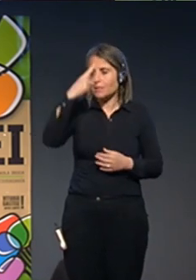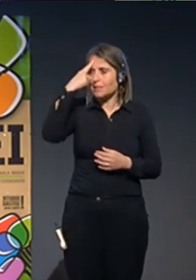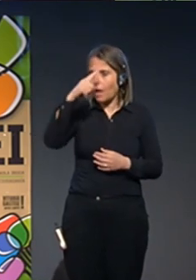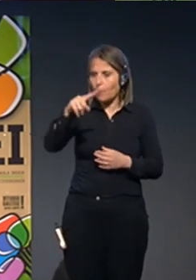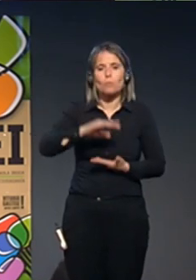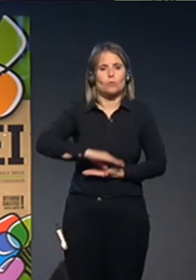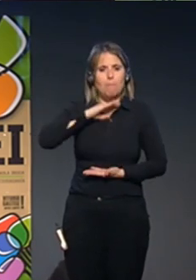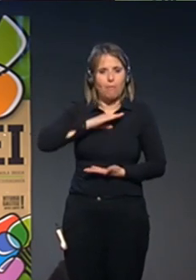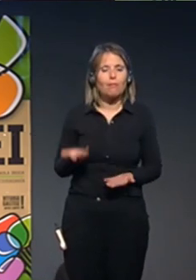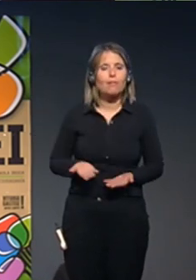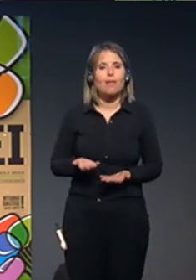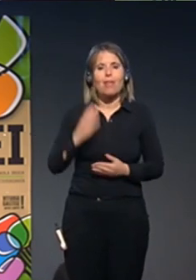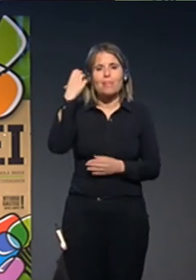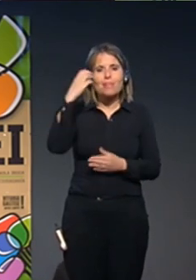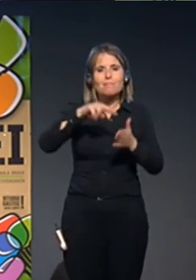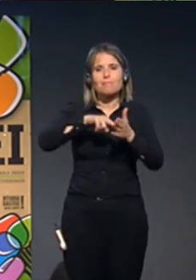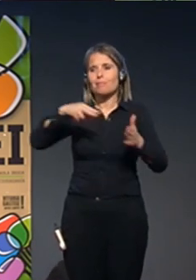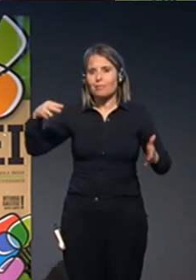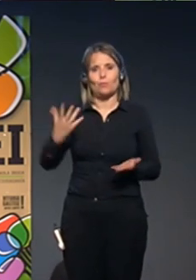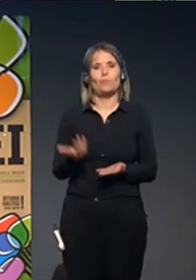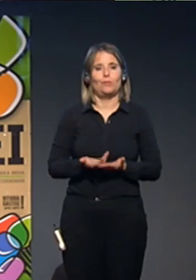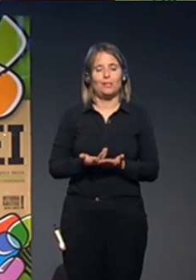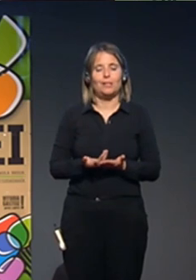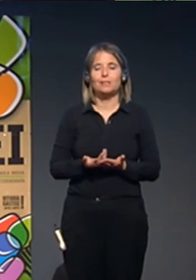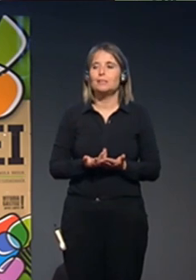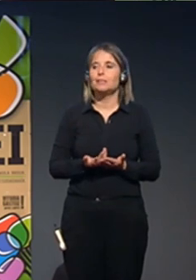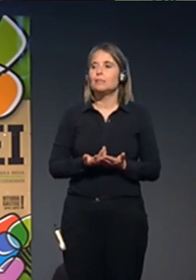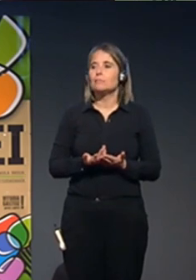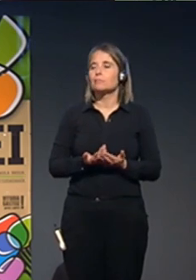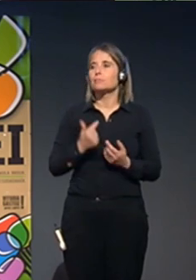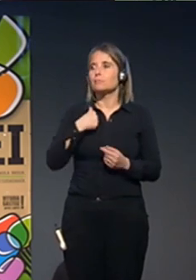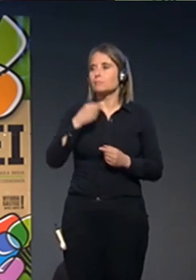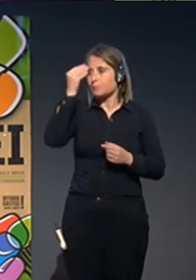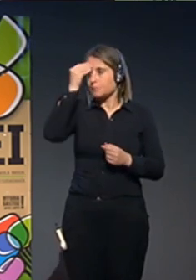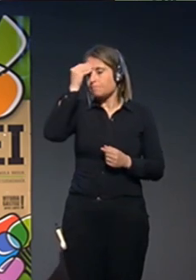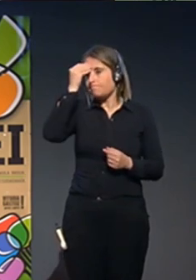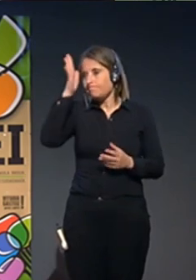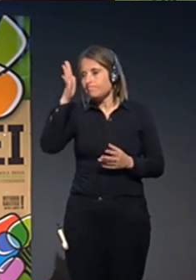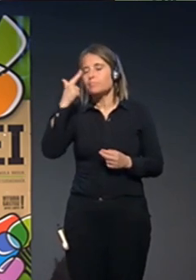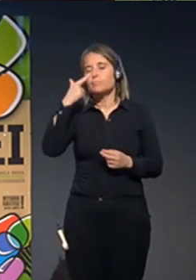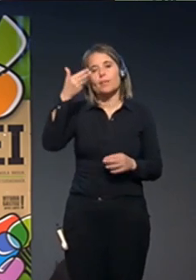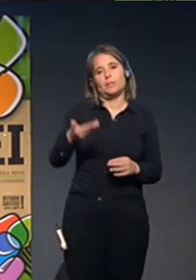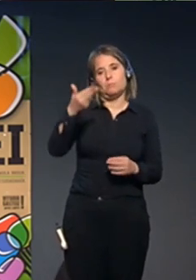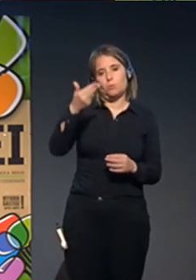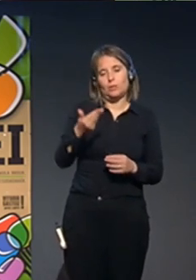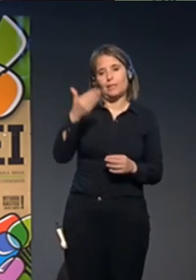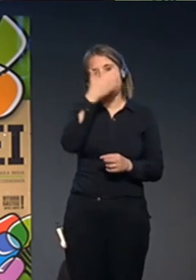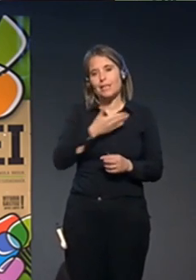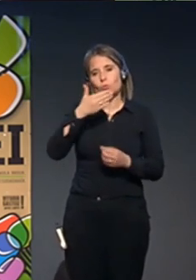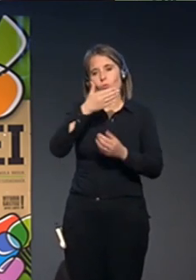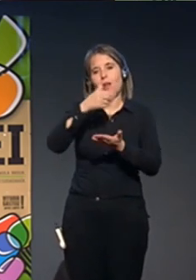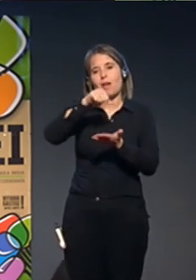esa capacidad científica y tecnológica es un poco fijaros y yo creo que esto es importante en la escuela de